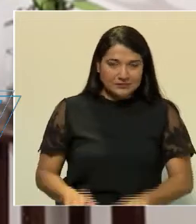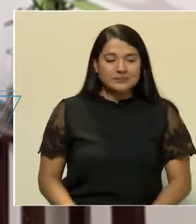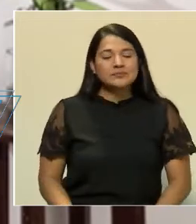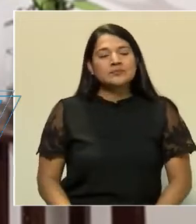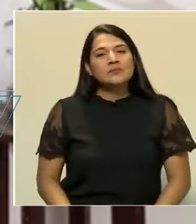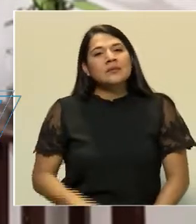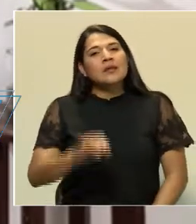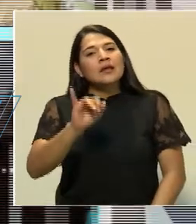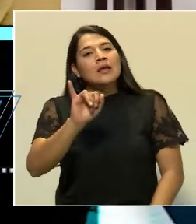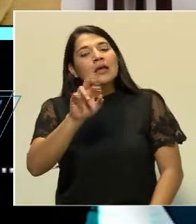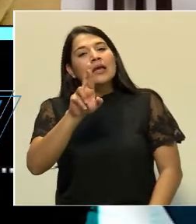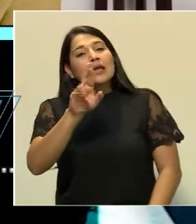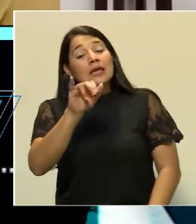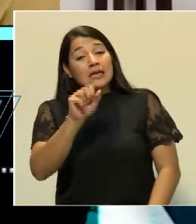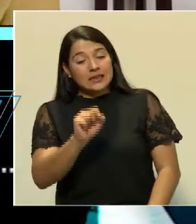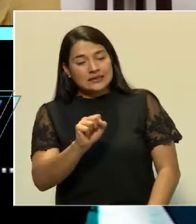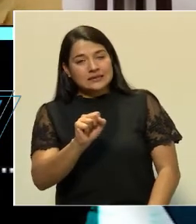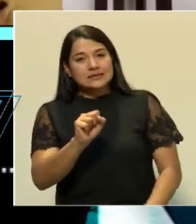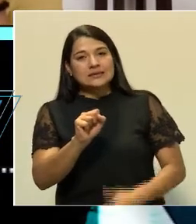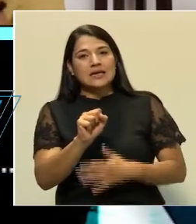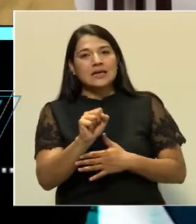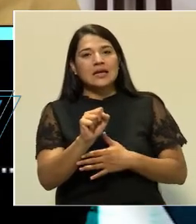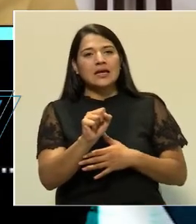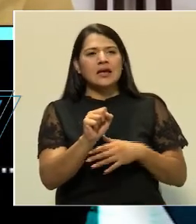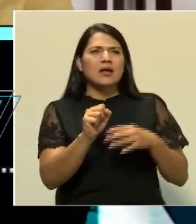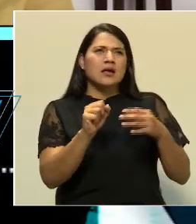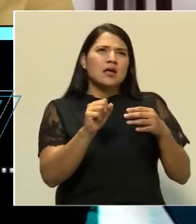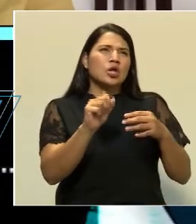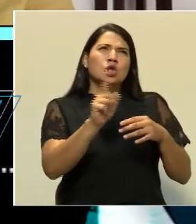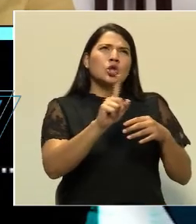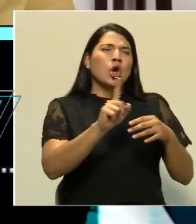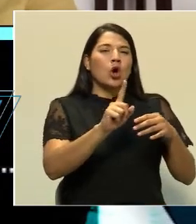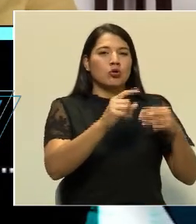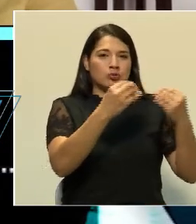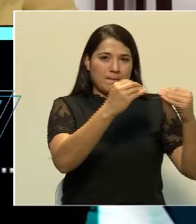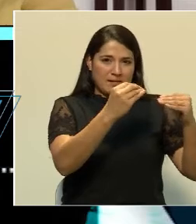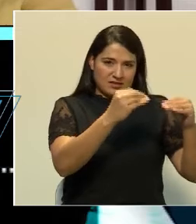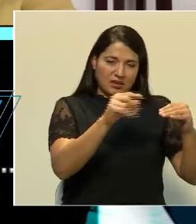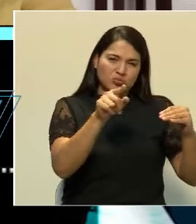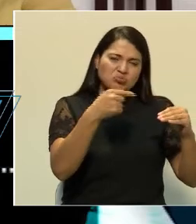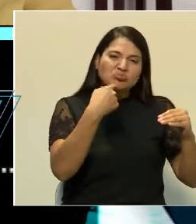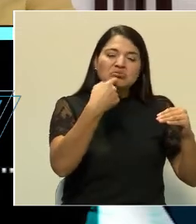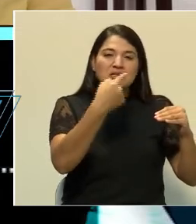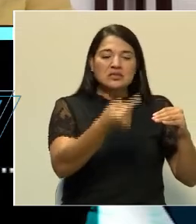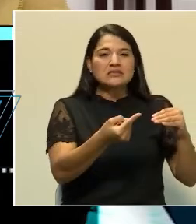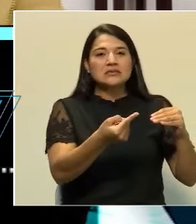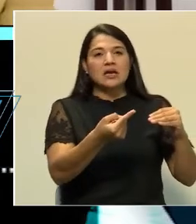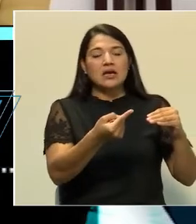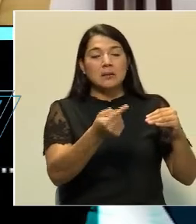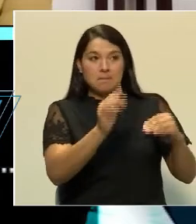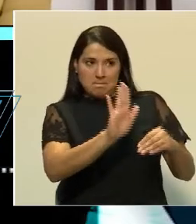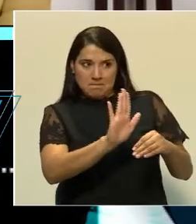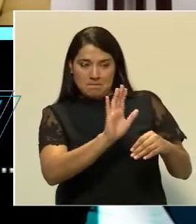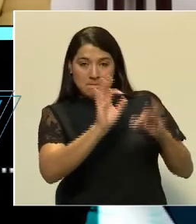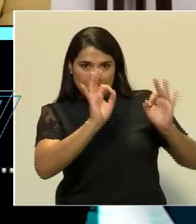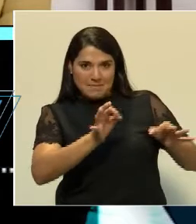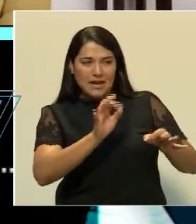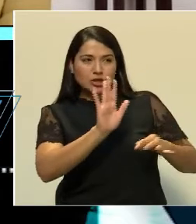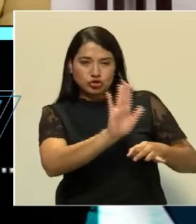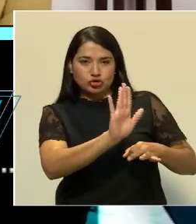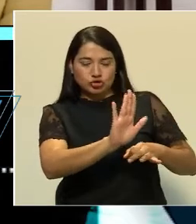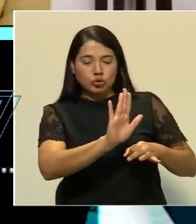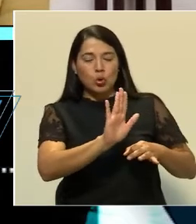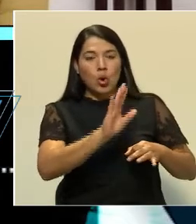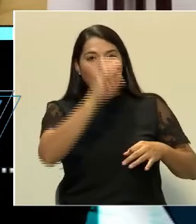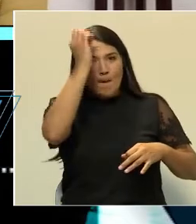Iris, justamente, más allá del fenómeno de ventas, que como usted apunta, bien apunta, es un poco independiente